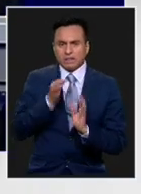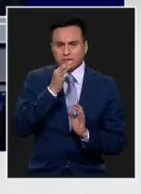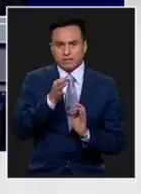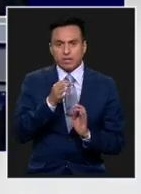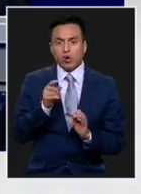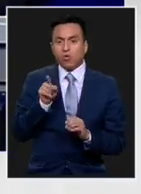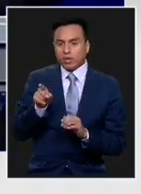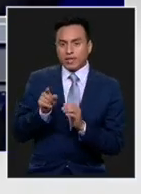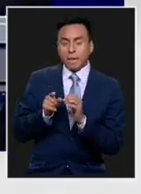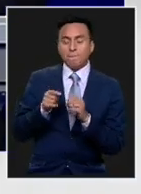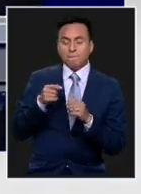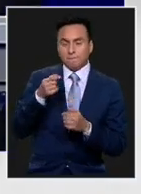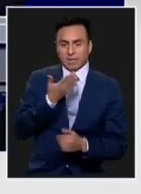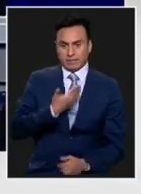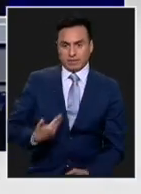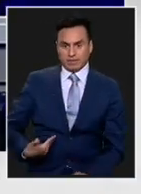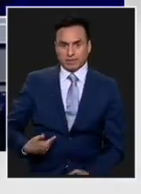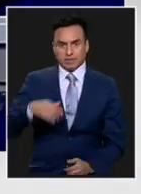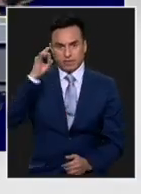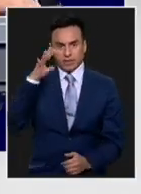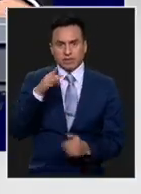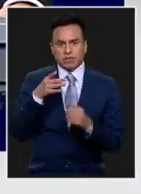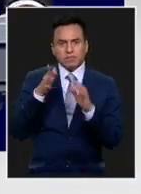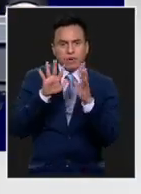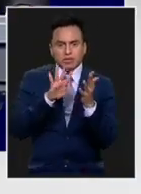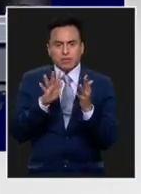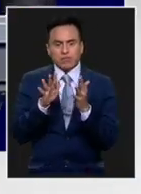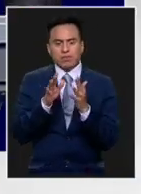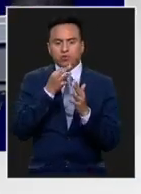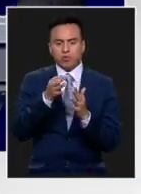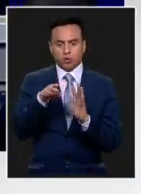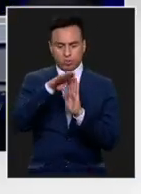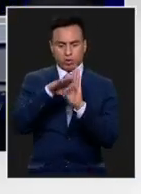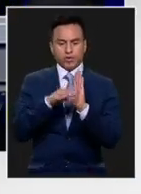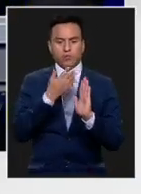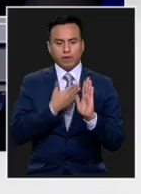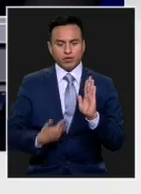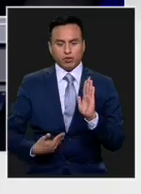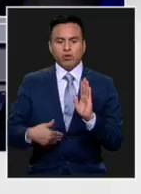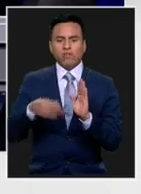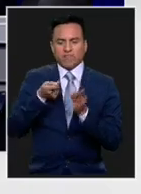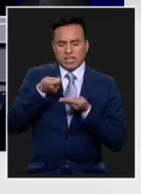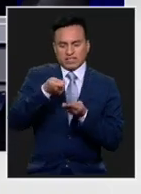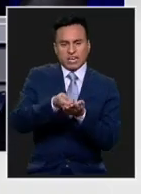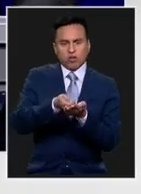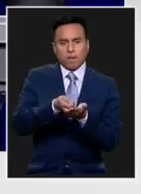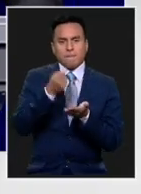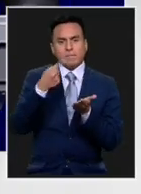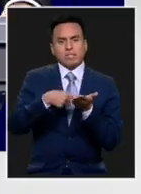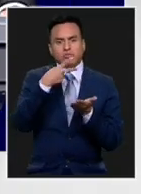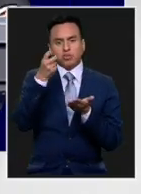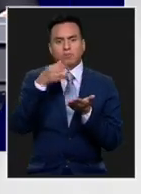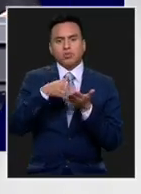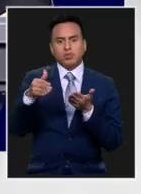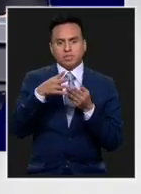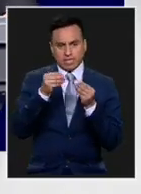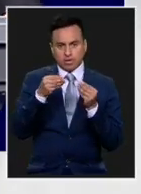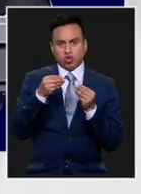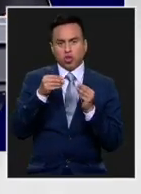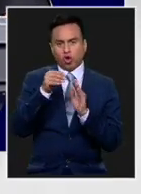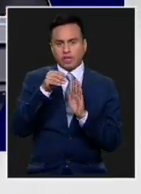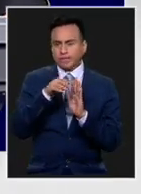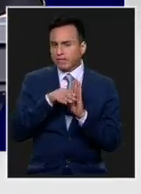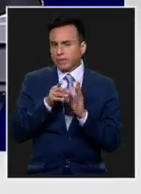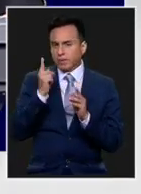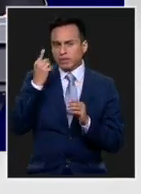Te quiero decir lo siguiente, que cuando uno quiere ser presidente, tiene que saber quién va primero en la fila. Yo tengo un programa de gobierno que está financiado y que tiene que invertir 1.200 millones de dólares en el plan